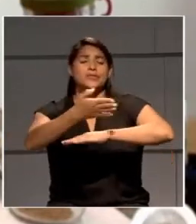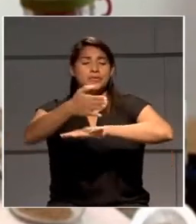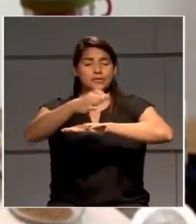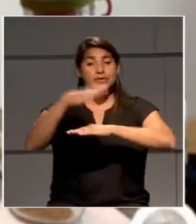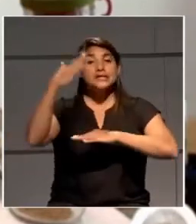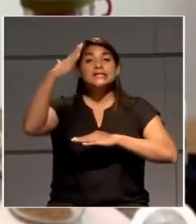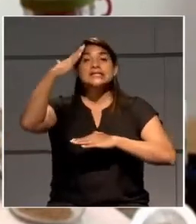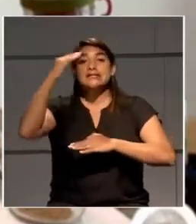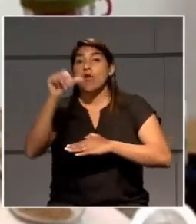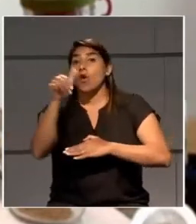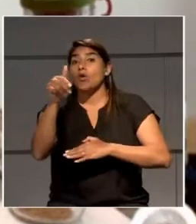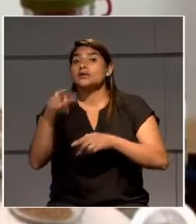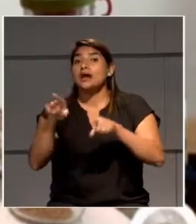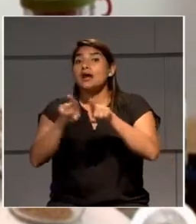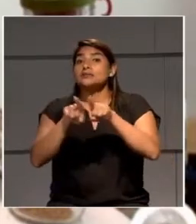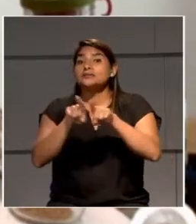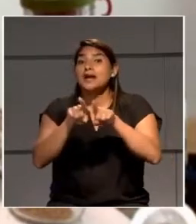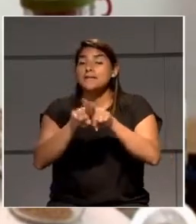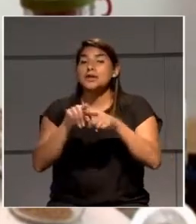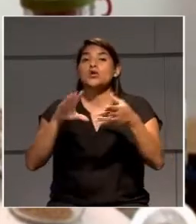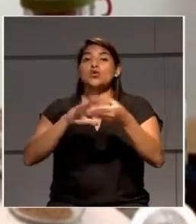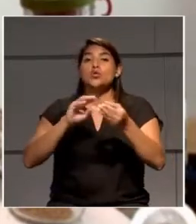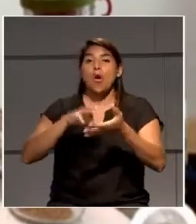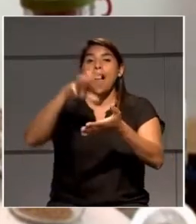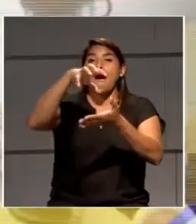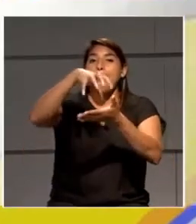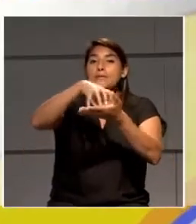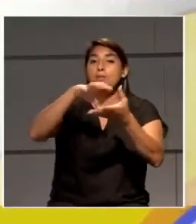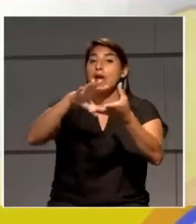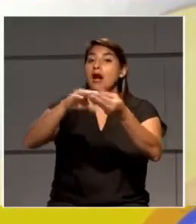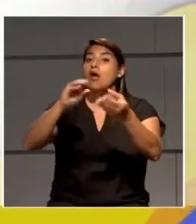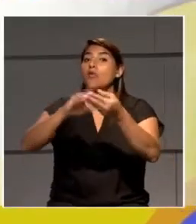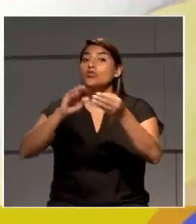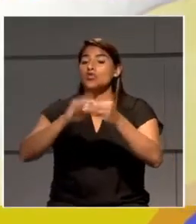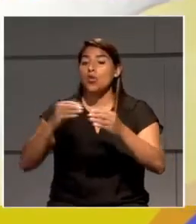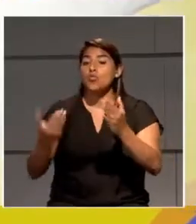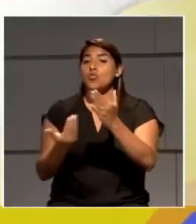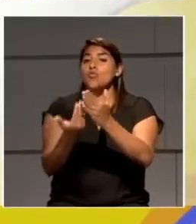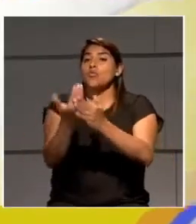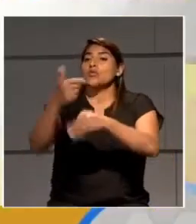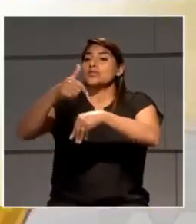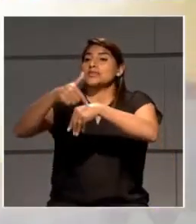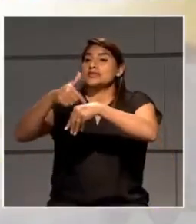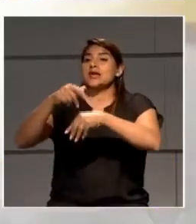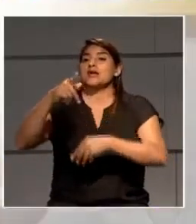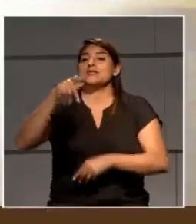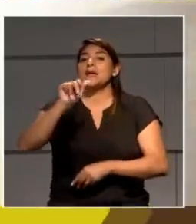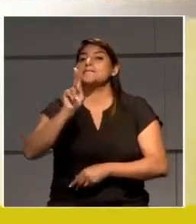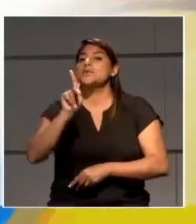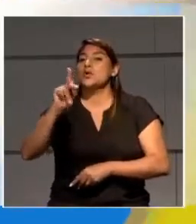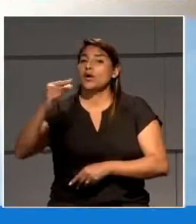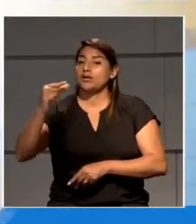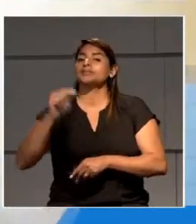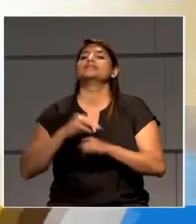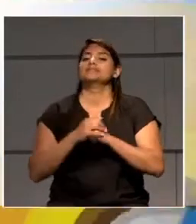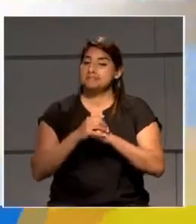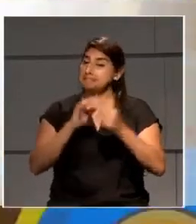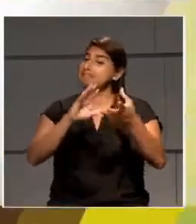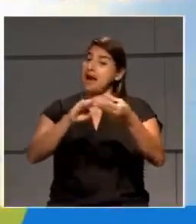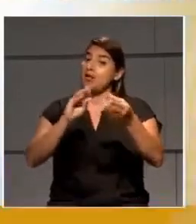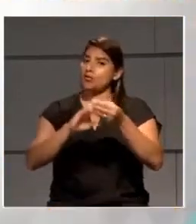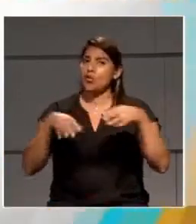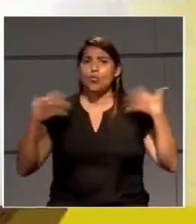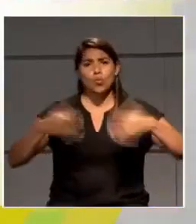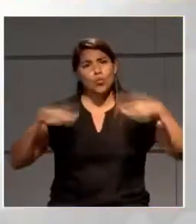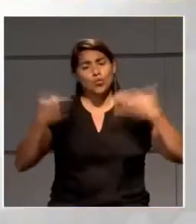sabes qué, Nayu? Cuéntame. Claro, tenemos un capítulo de eso en la nueva temporada de Pluk. Oiga. Genial.